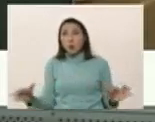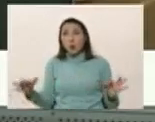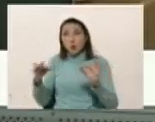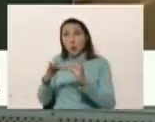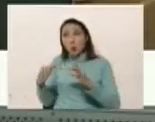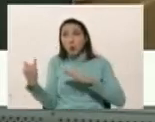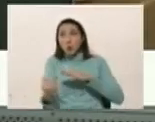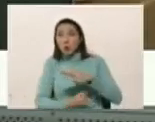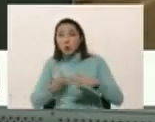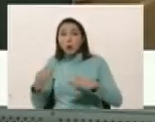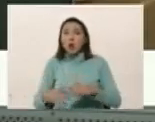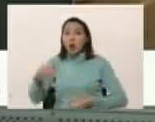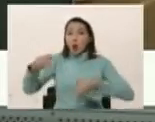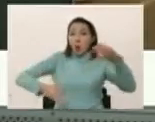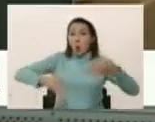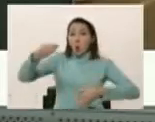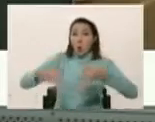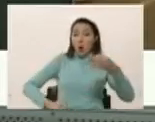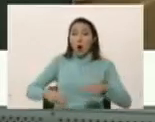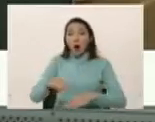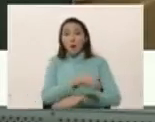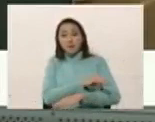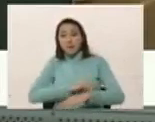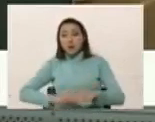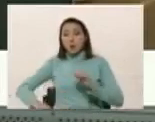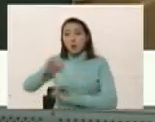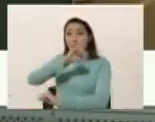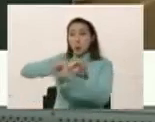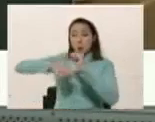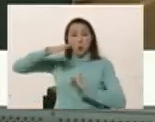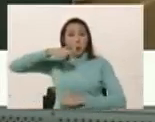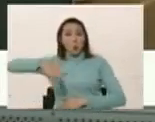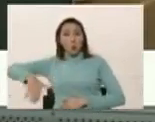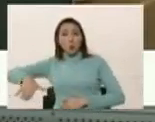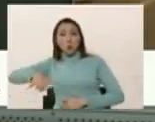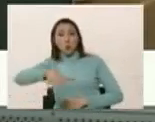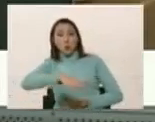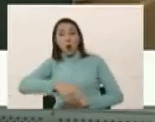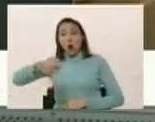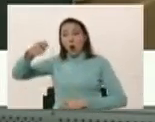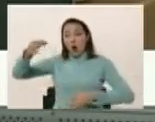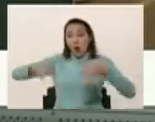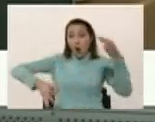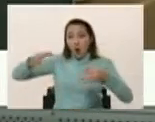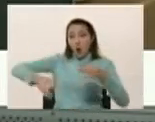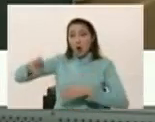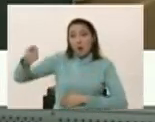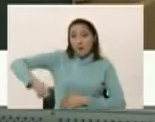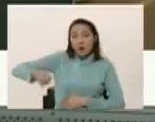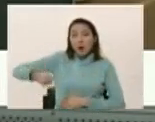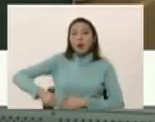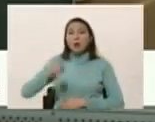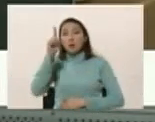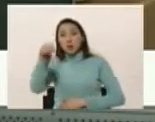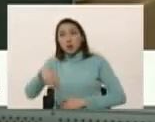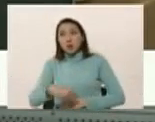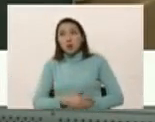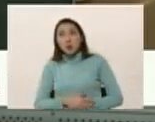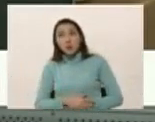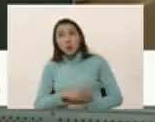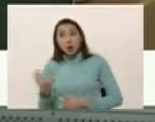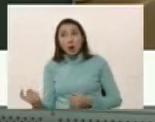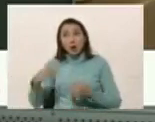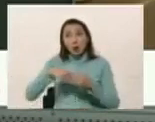el ministerio público y la defensoría del pueblo la contraloría general de la república el consejo nacional